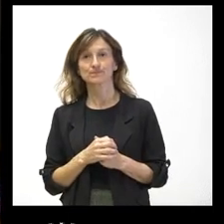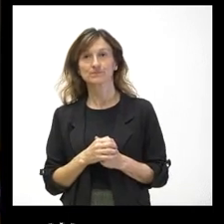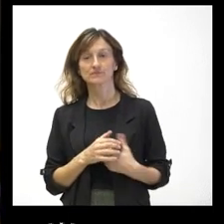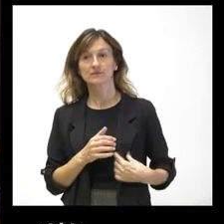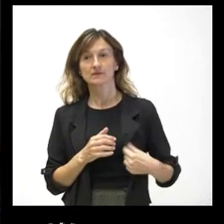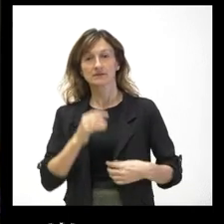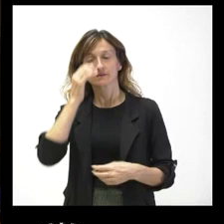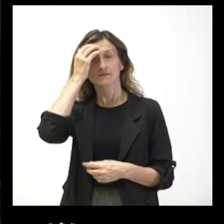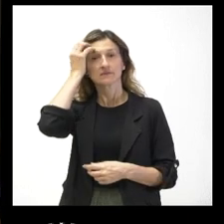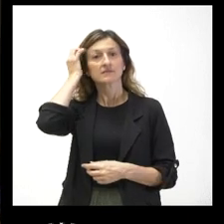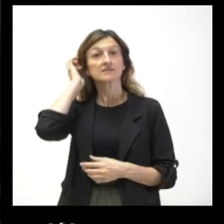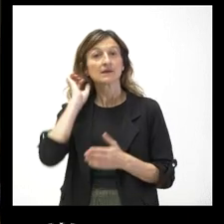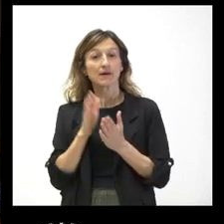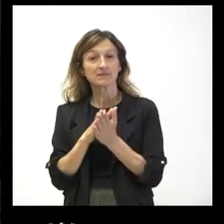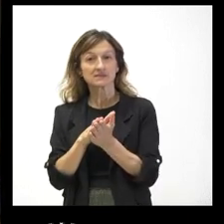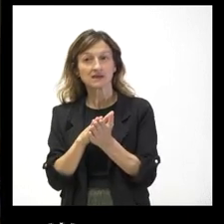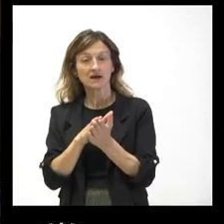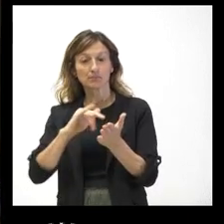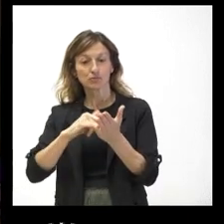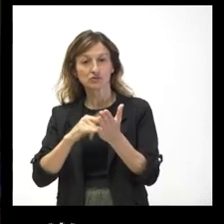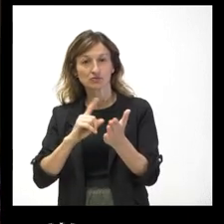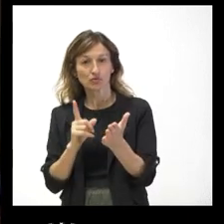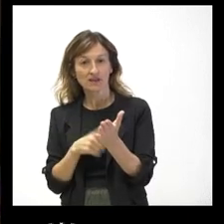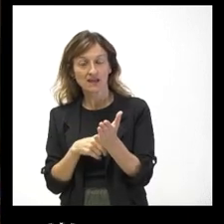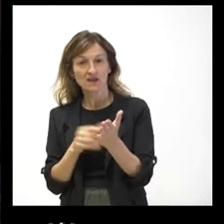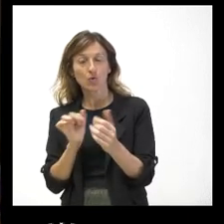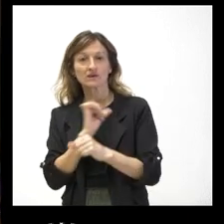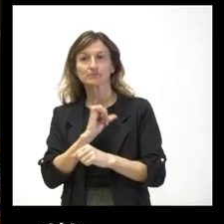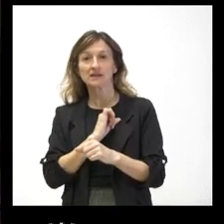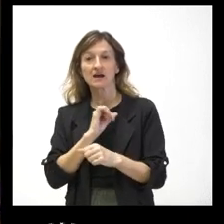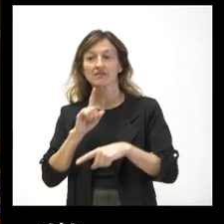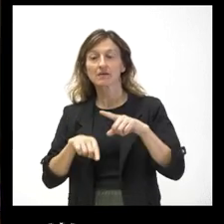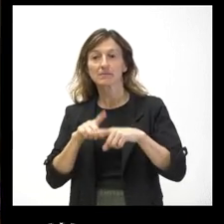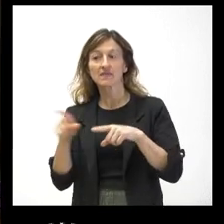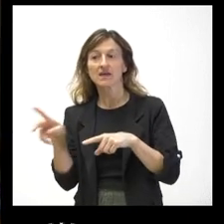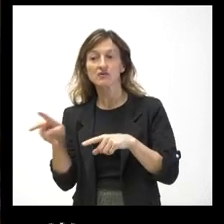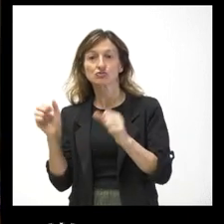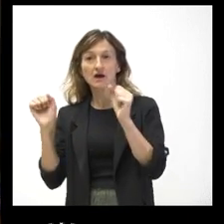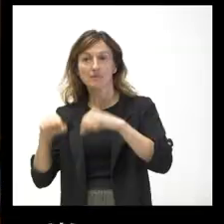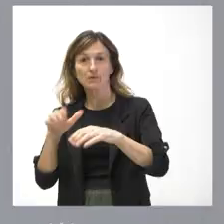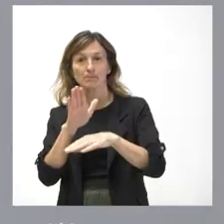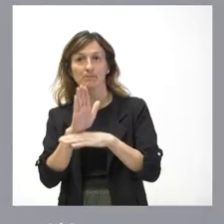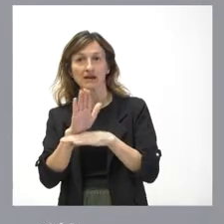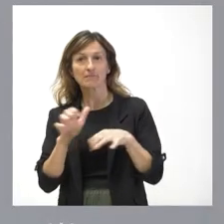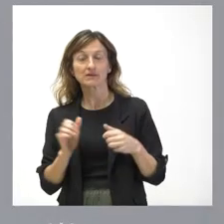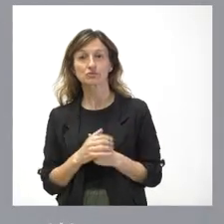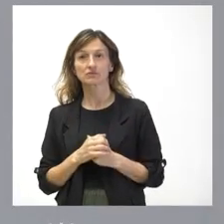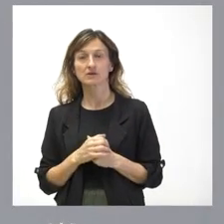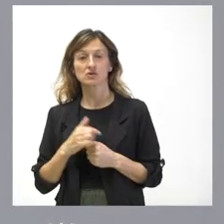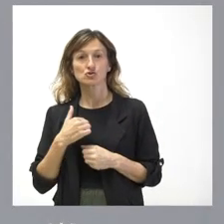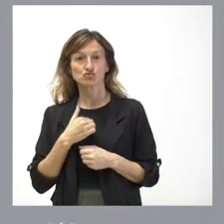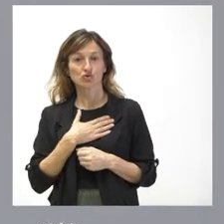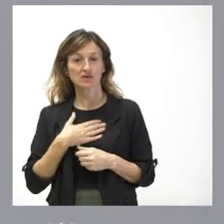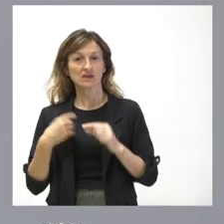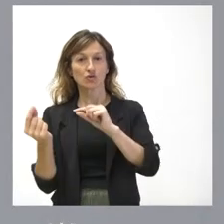el a presentar el proyecto de ley hasta que no se tenga asegurado que se puede aprobar por parte del parlamento nosotros tendremos la voluntad de